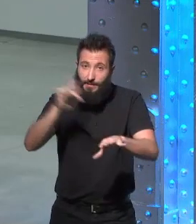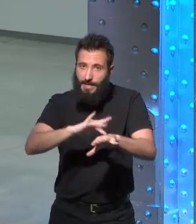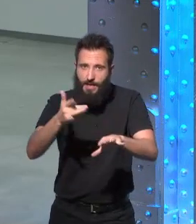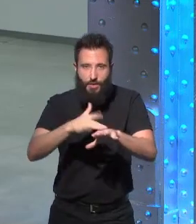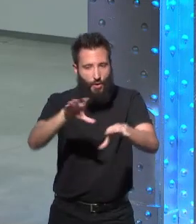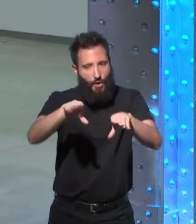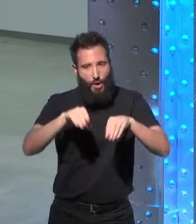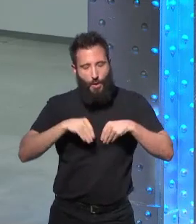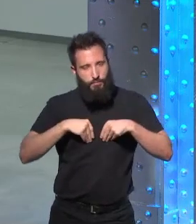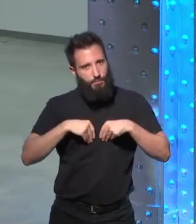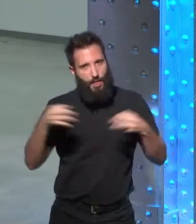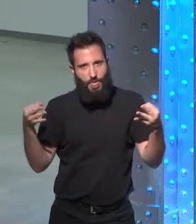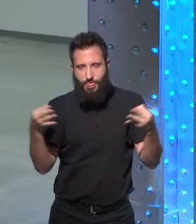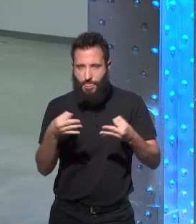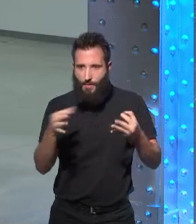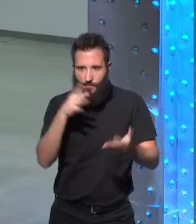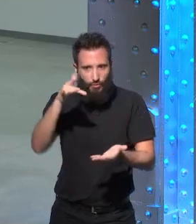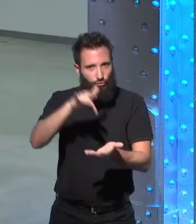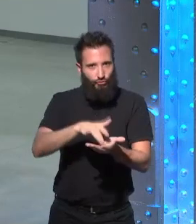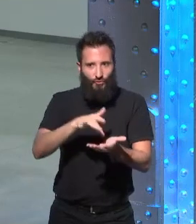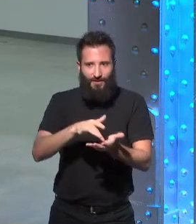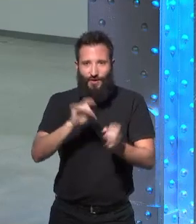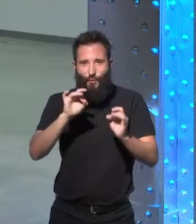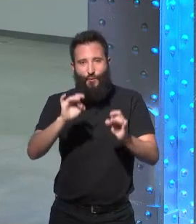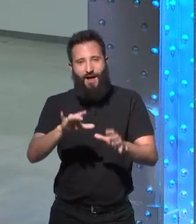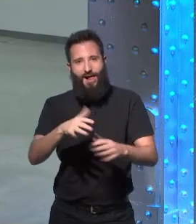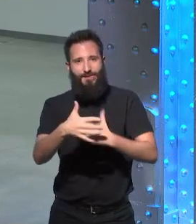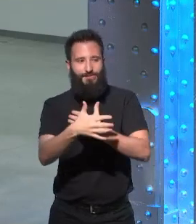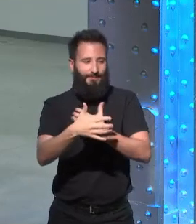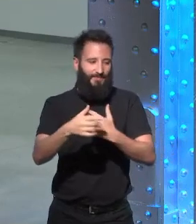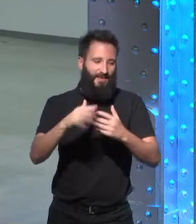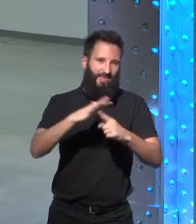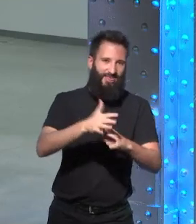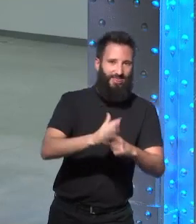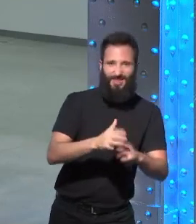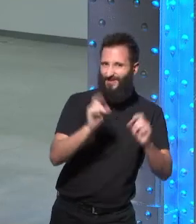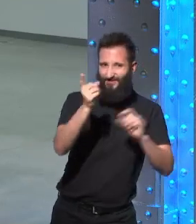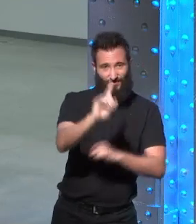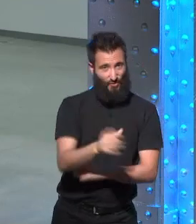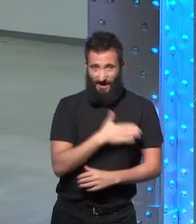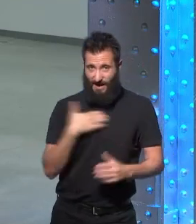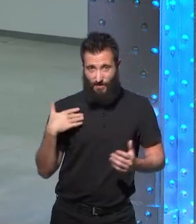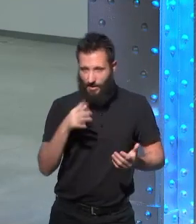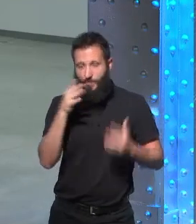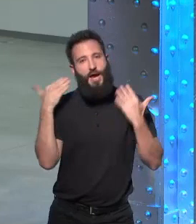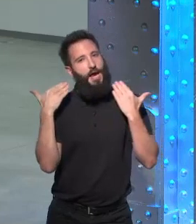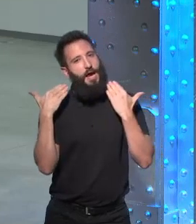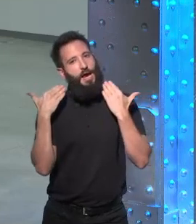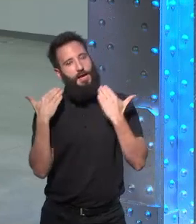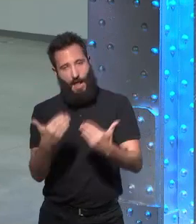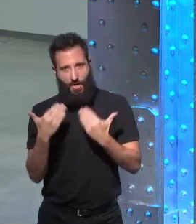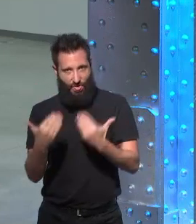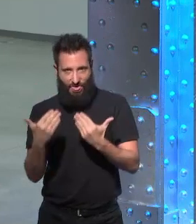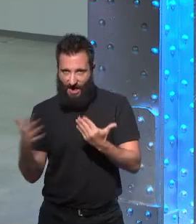serio si queremos ser algo más que un parque temático. Pero también demos gracias a que